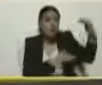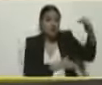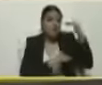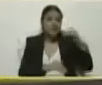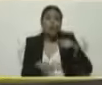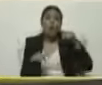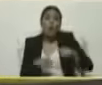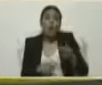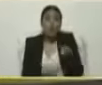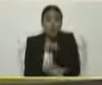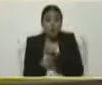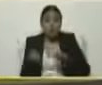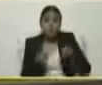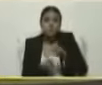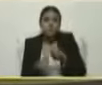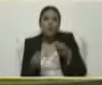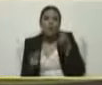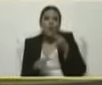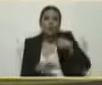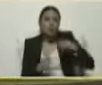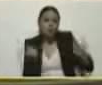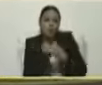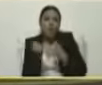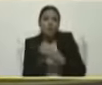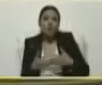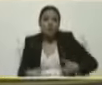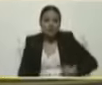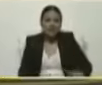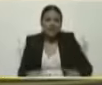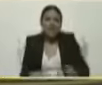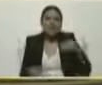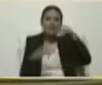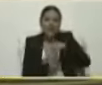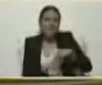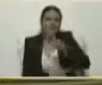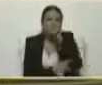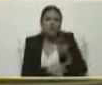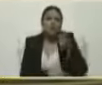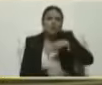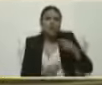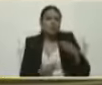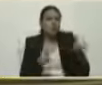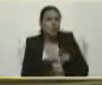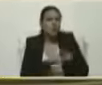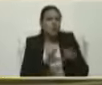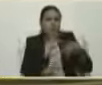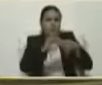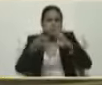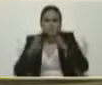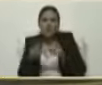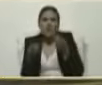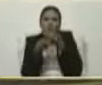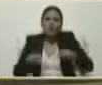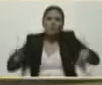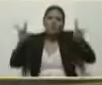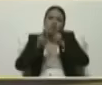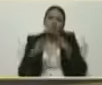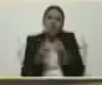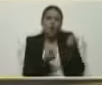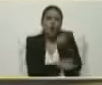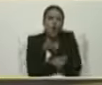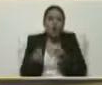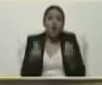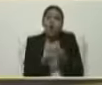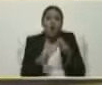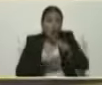el bolívar está sustentado en riqueza nacional. Hemos construido un circuito virtuoso de una nueva economía, como lo hemos hecho con